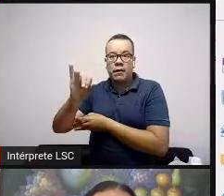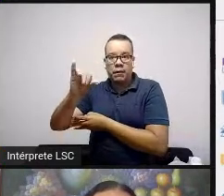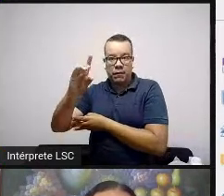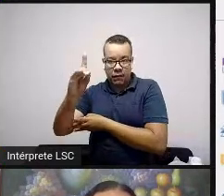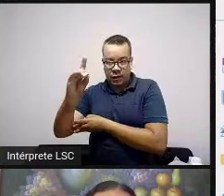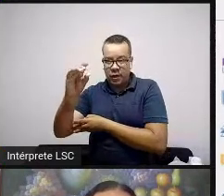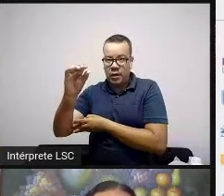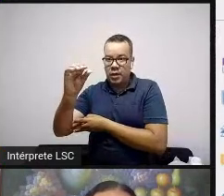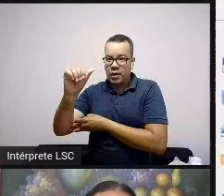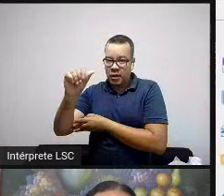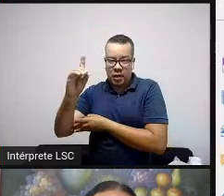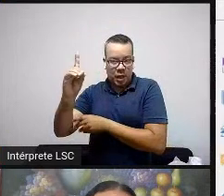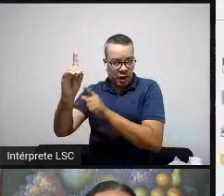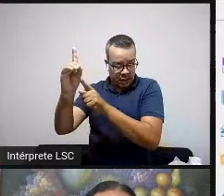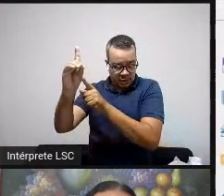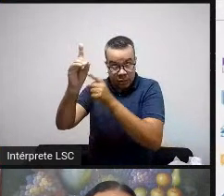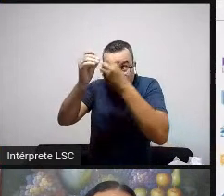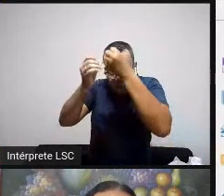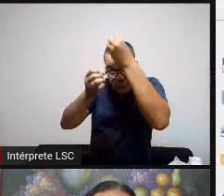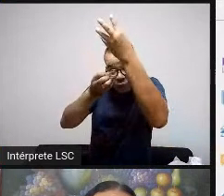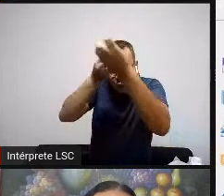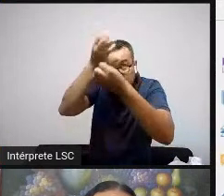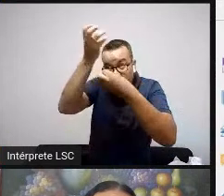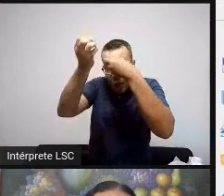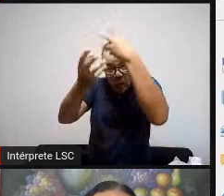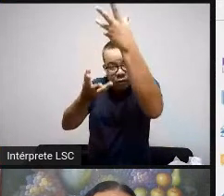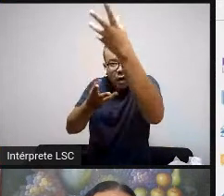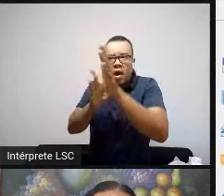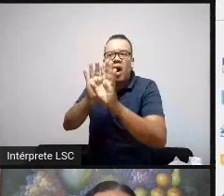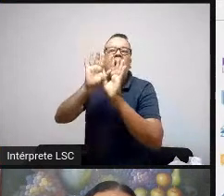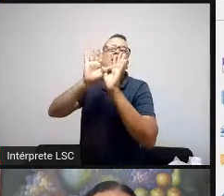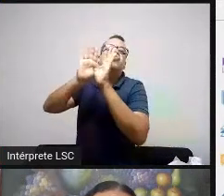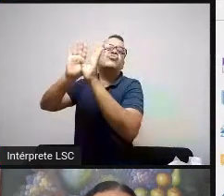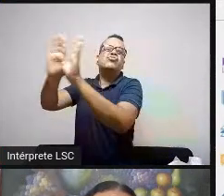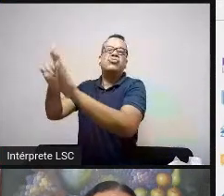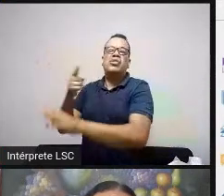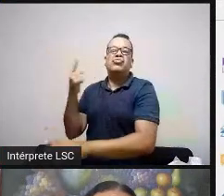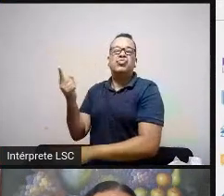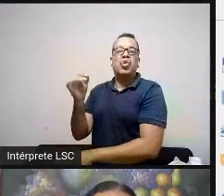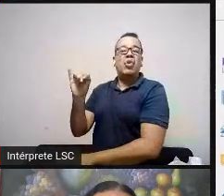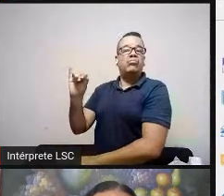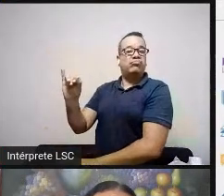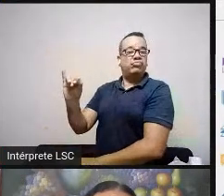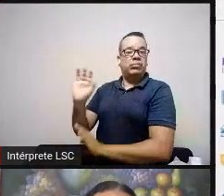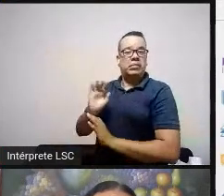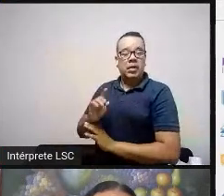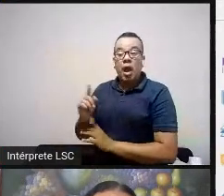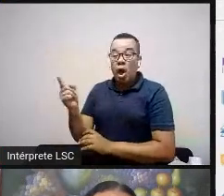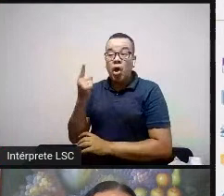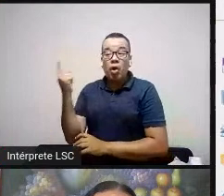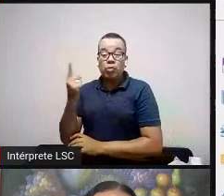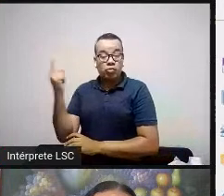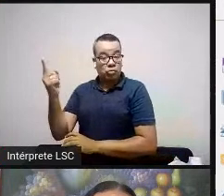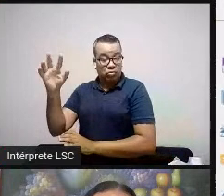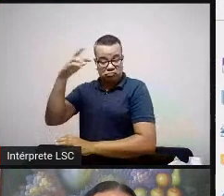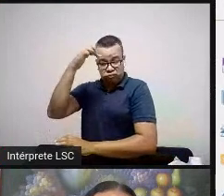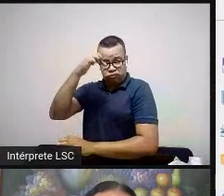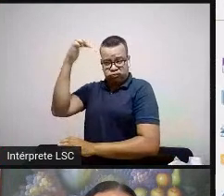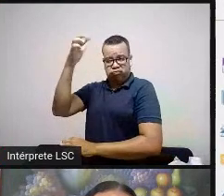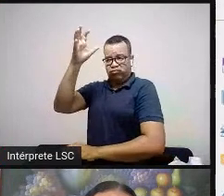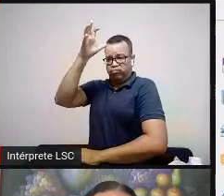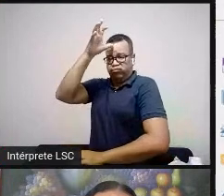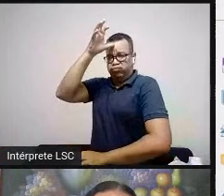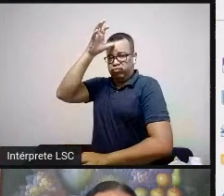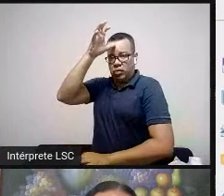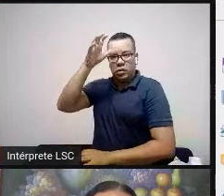personas exclusivas o de cultura elitista, sino que realmente la palabra y la poesía puede